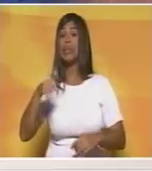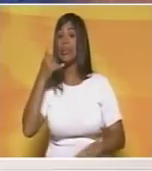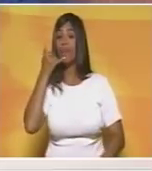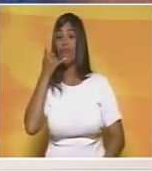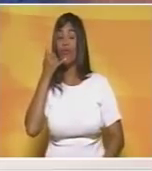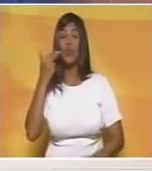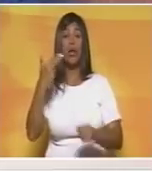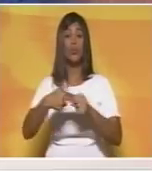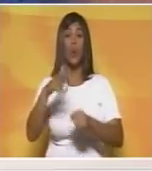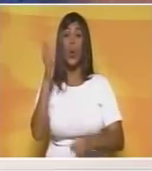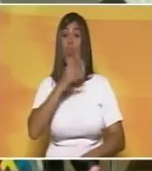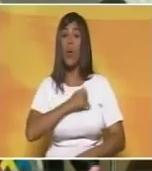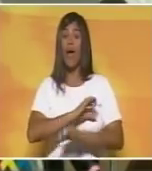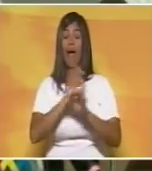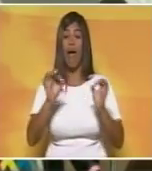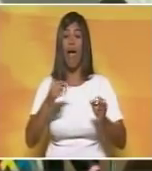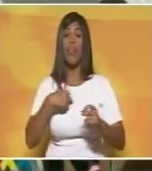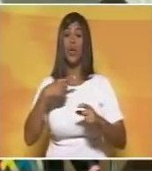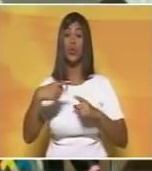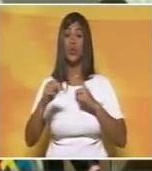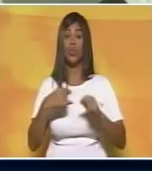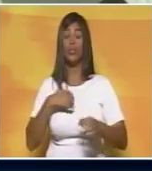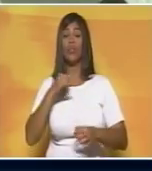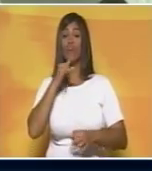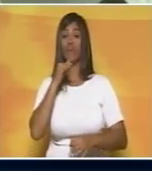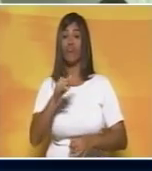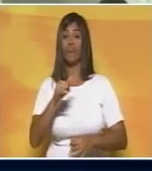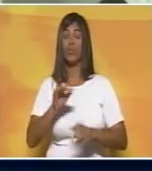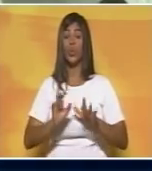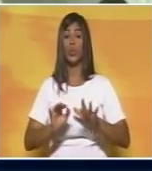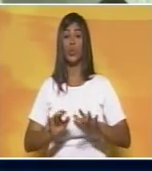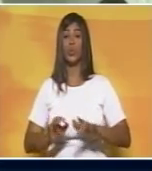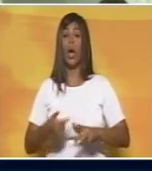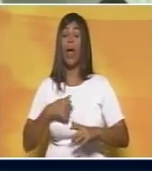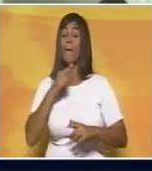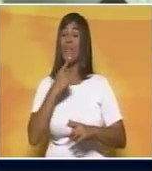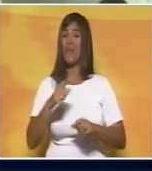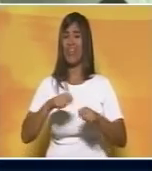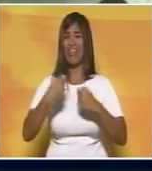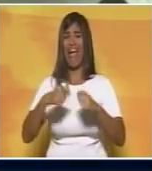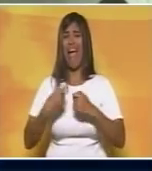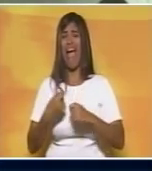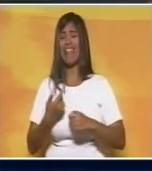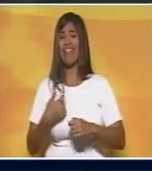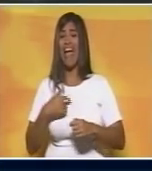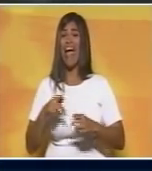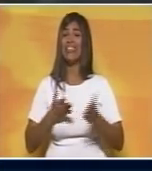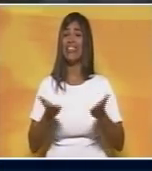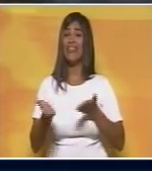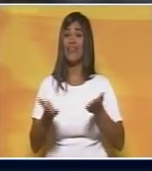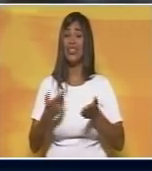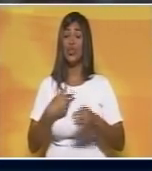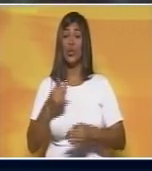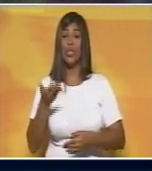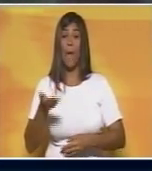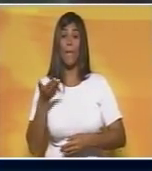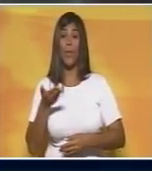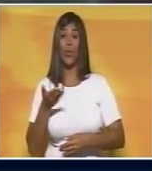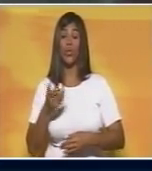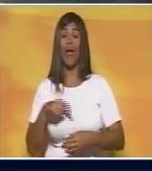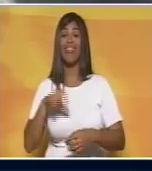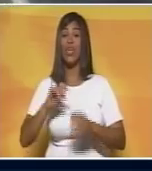y gasolina. Mediante su cuenta en Twitter, Gómez rechazó las deficiencias en los servicios básicos por considerar que esto genera